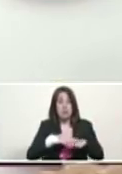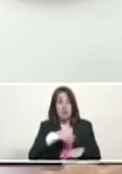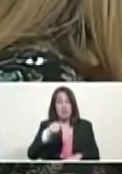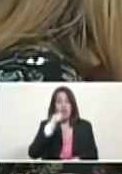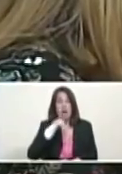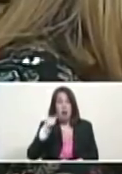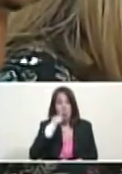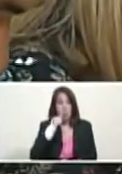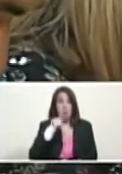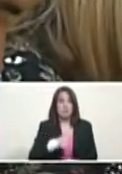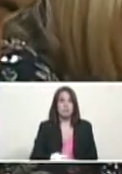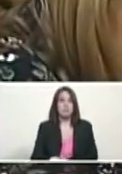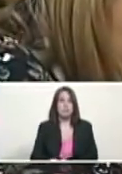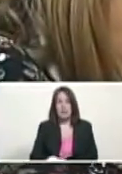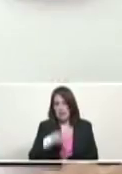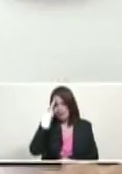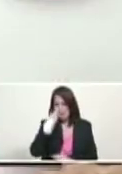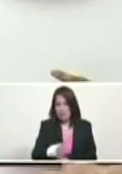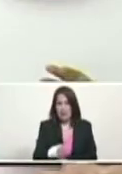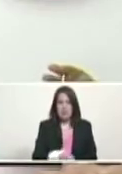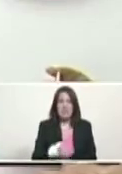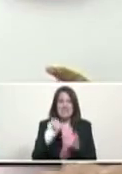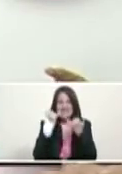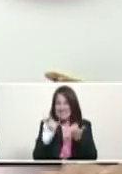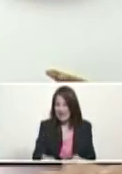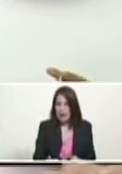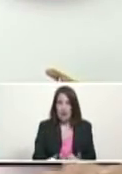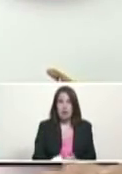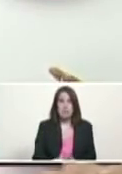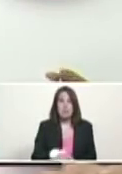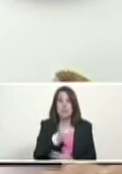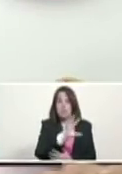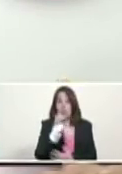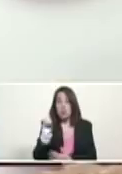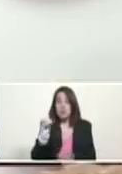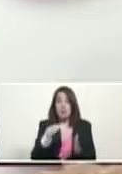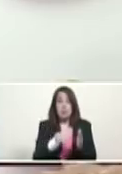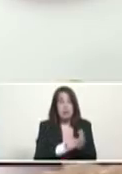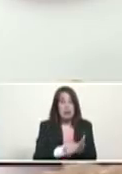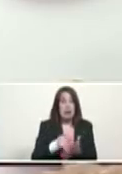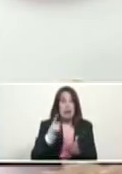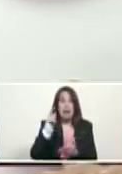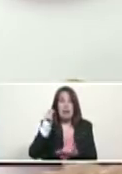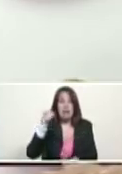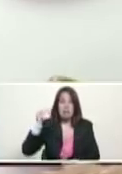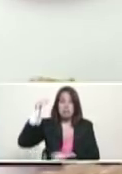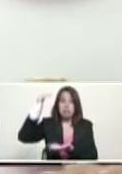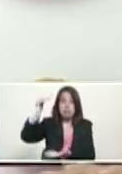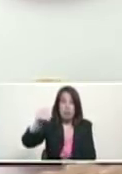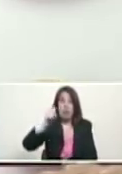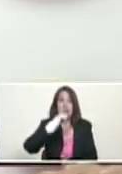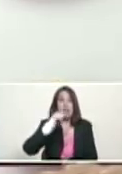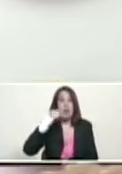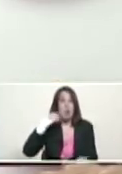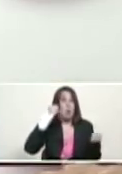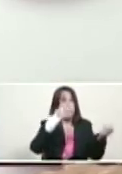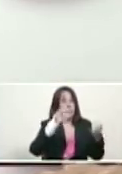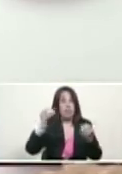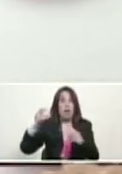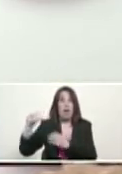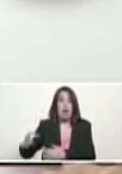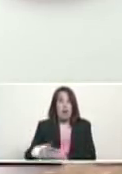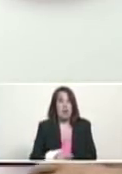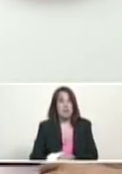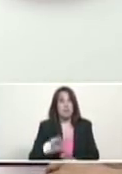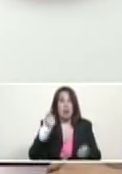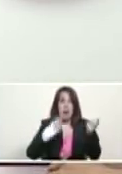Agua. Inmediato. Ya disponemos de 50.000 tanques para salir inmediatamente a la